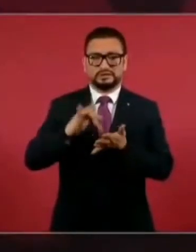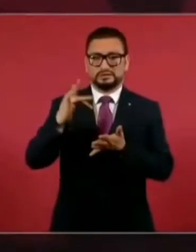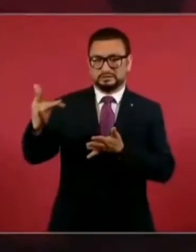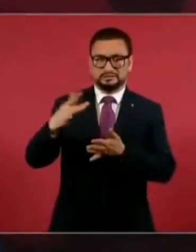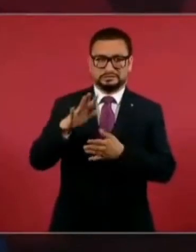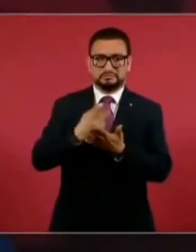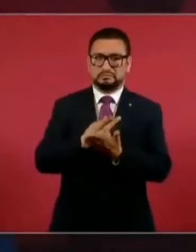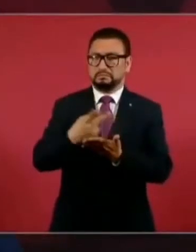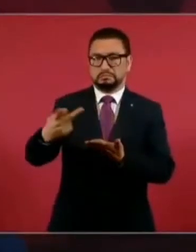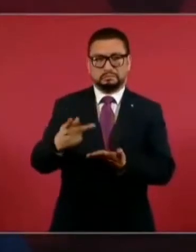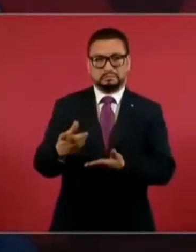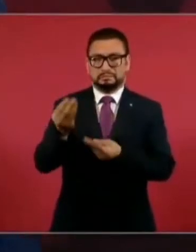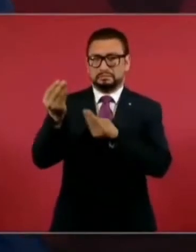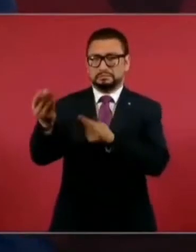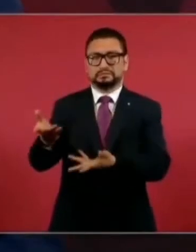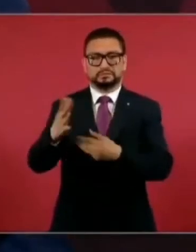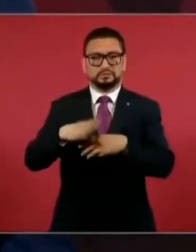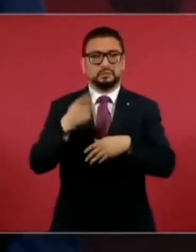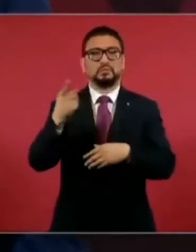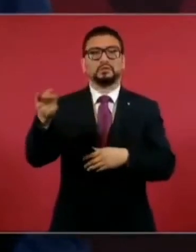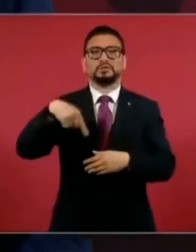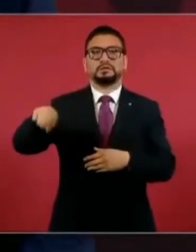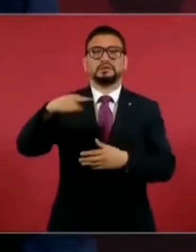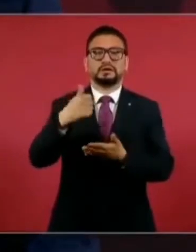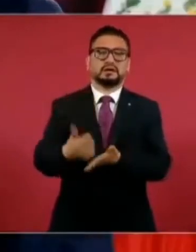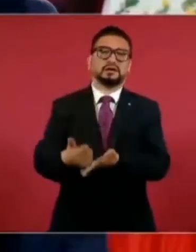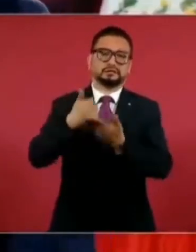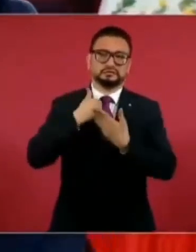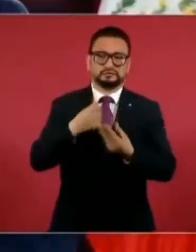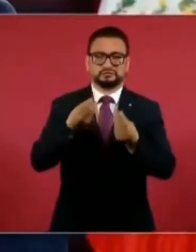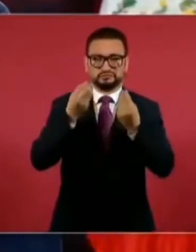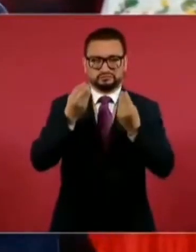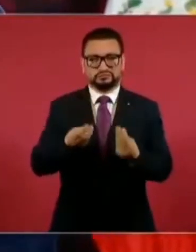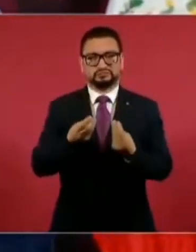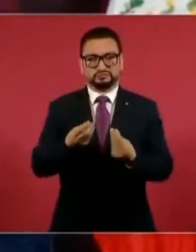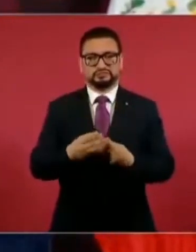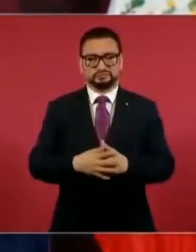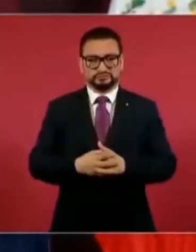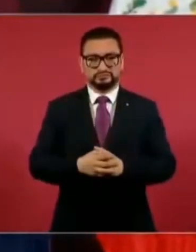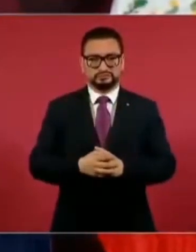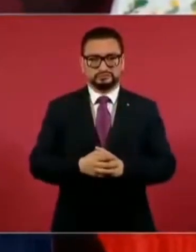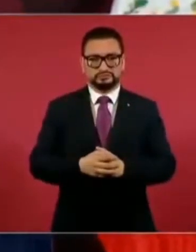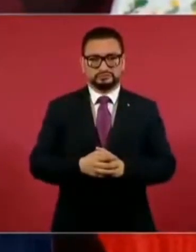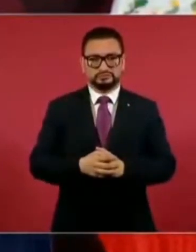condecorar porque nos han ayudado mucho.